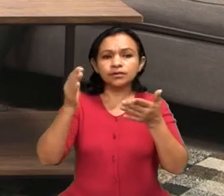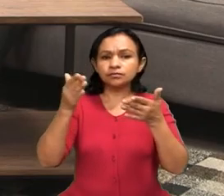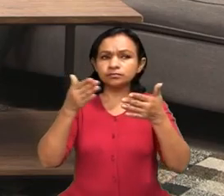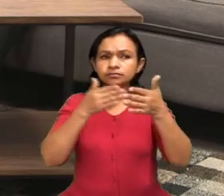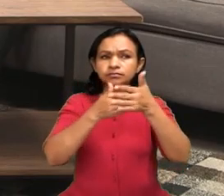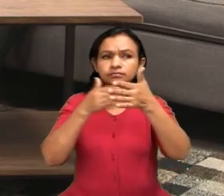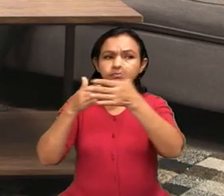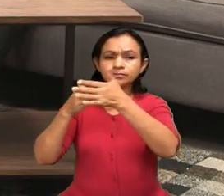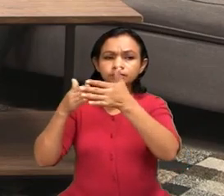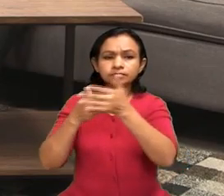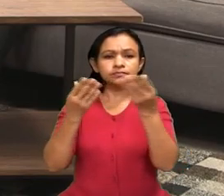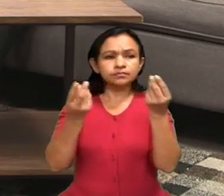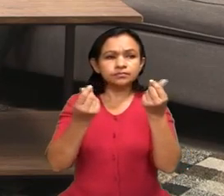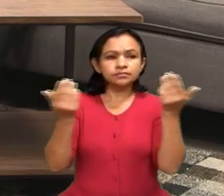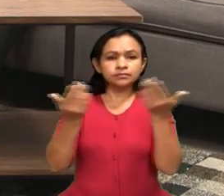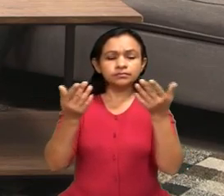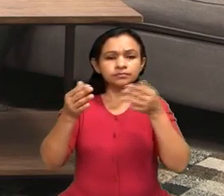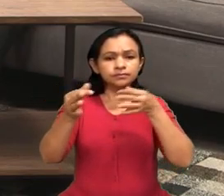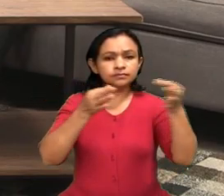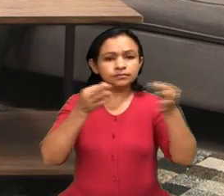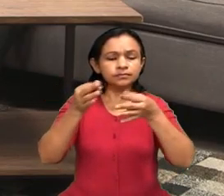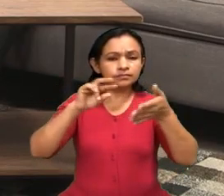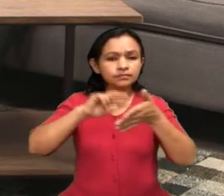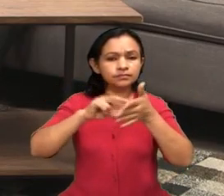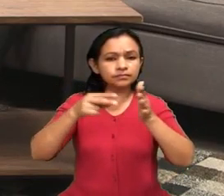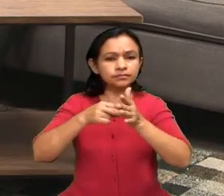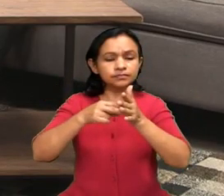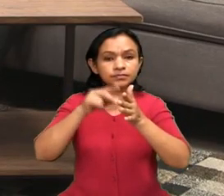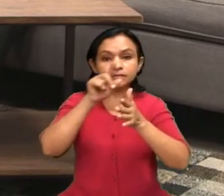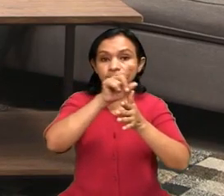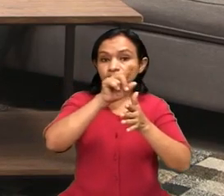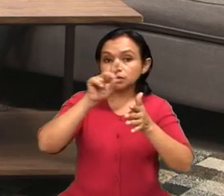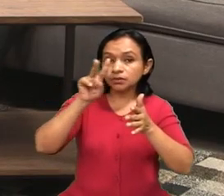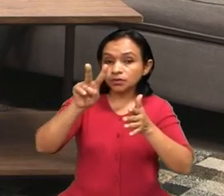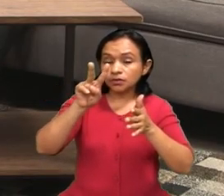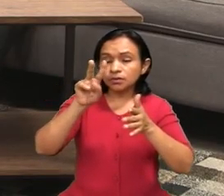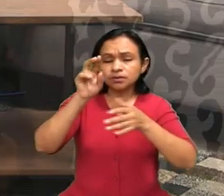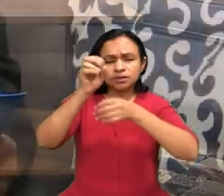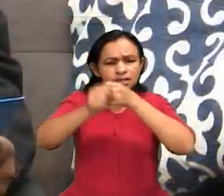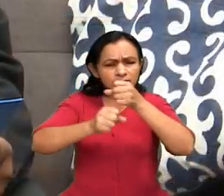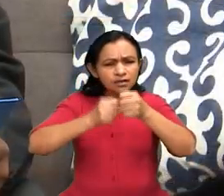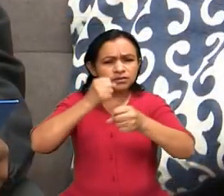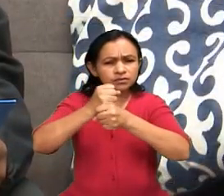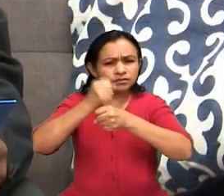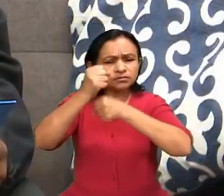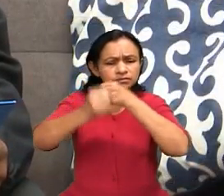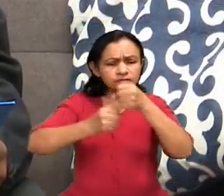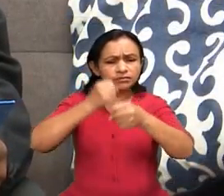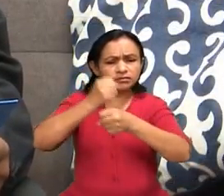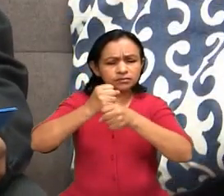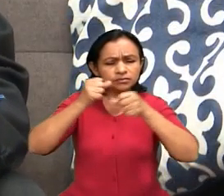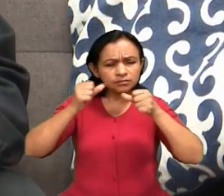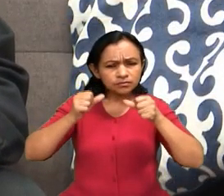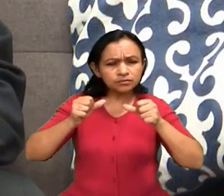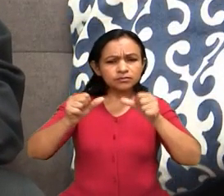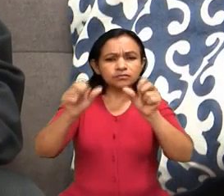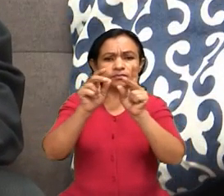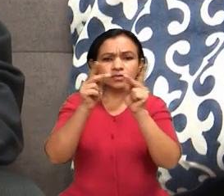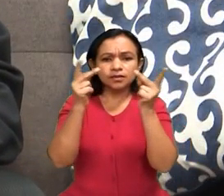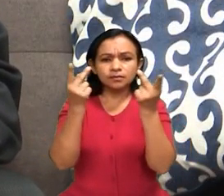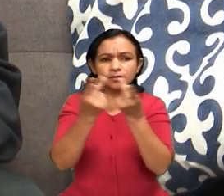pero dentro de esa dinámica también explicar lo que ha significado estos 12 años de progreso y de conquistas sociales para el pueblo nicaragüense.